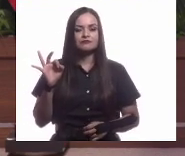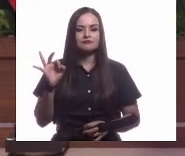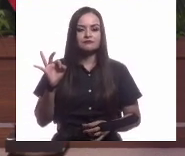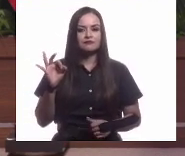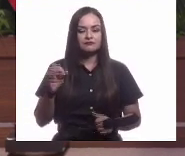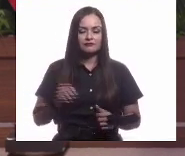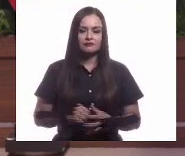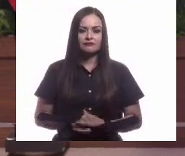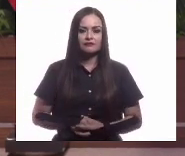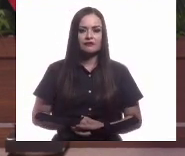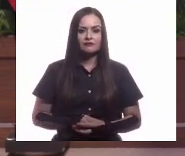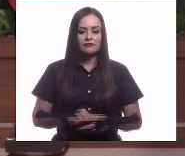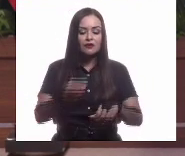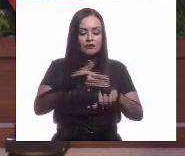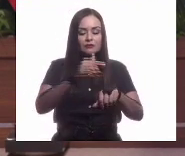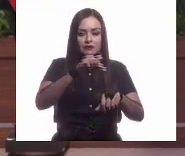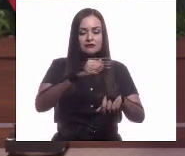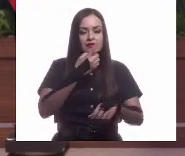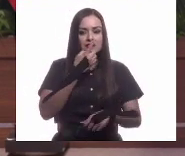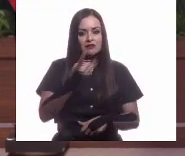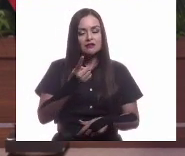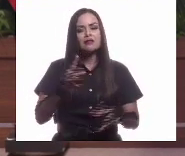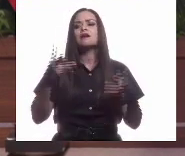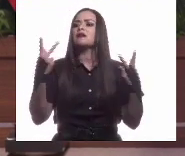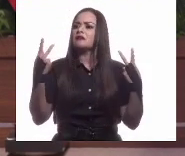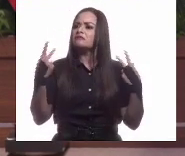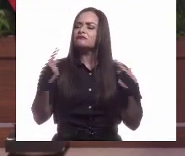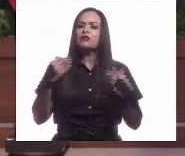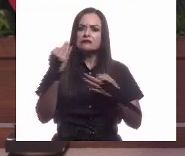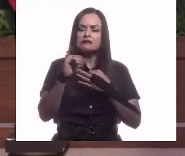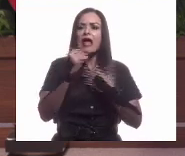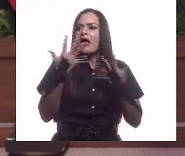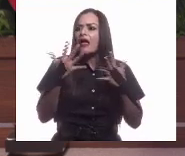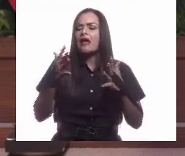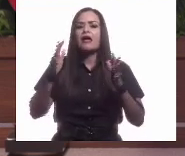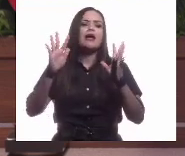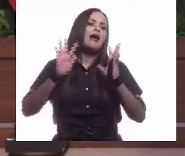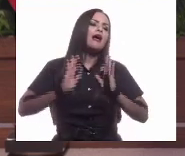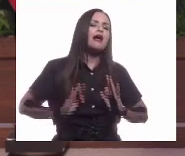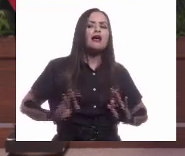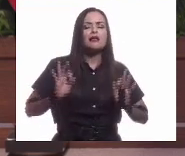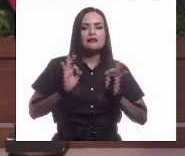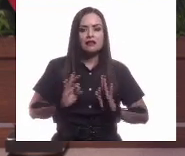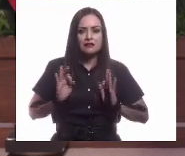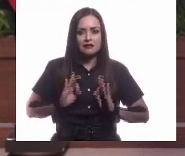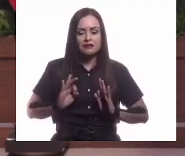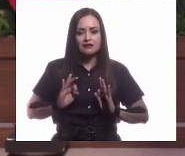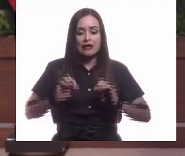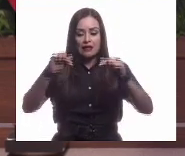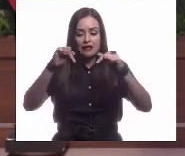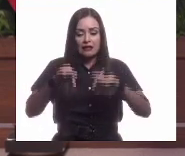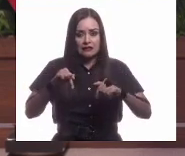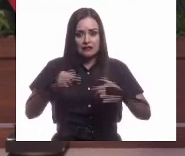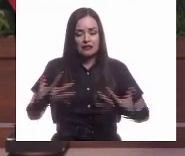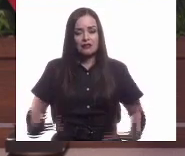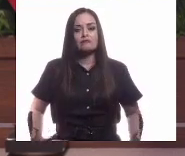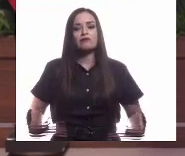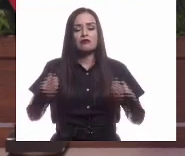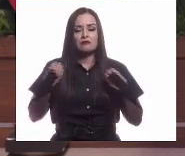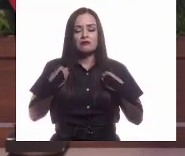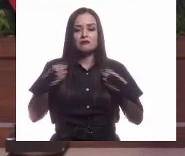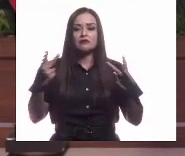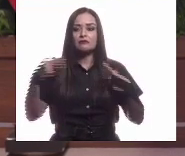solo cifras. La tranquilidad se siente. Quienes aquí vivimos y quienes nos